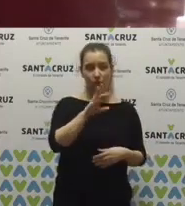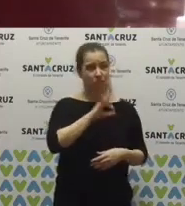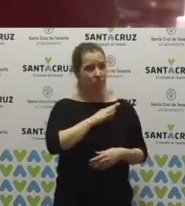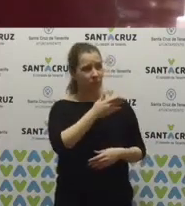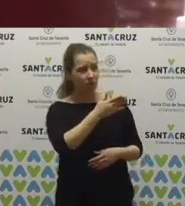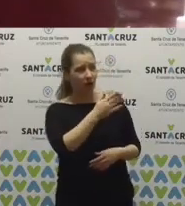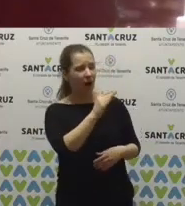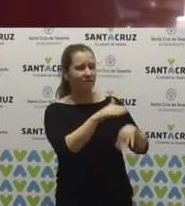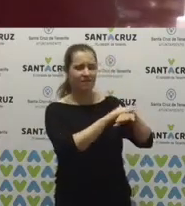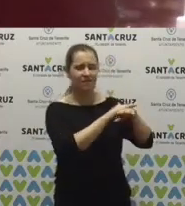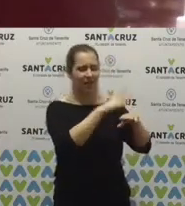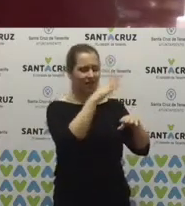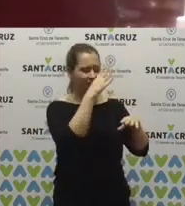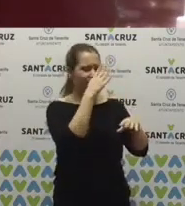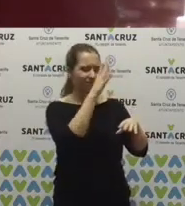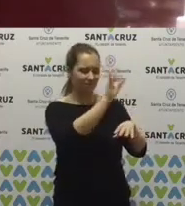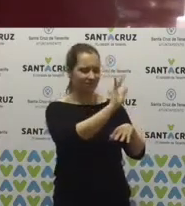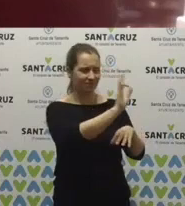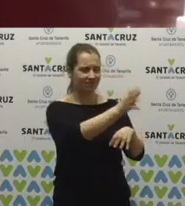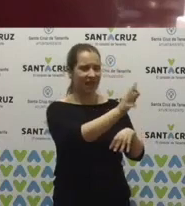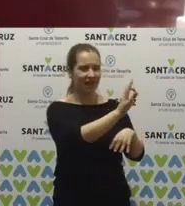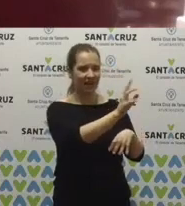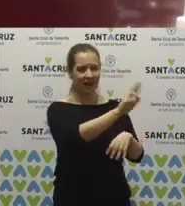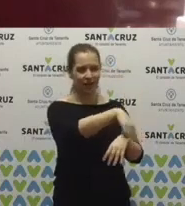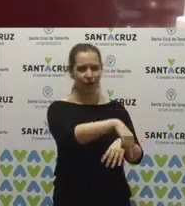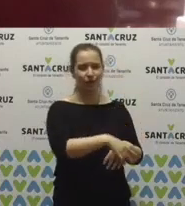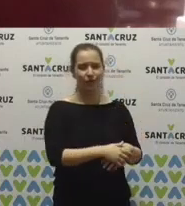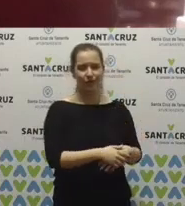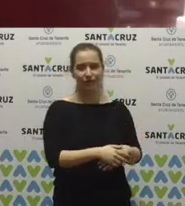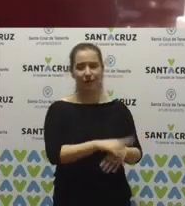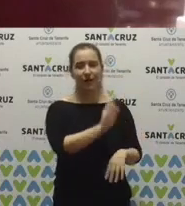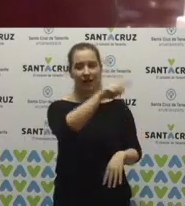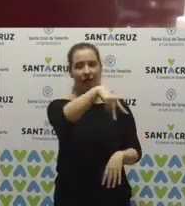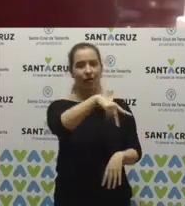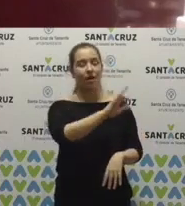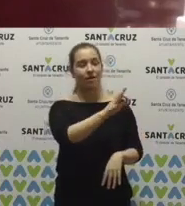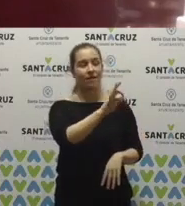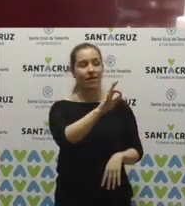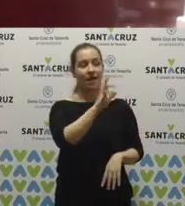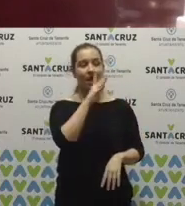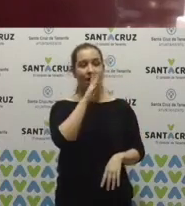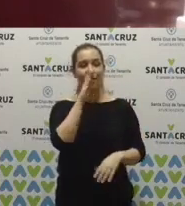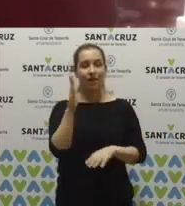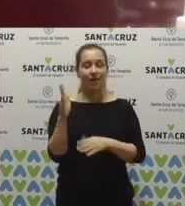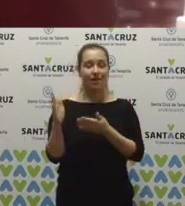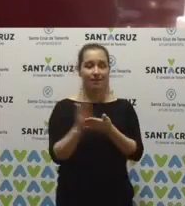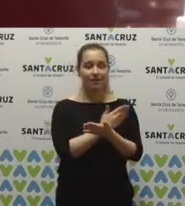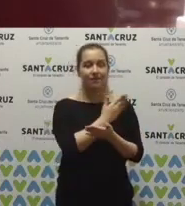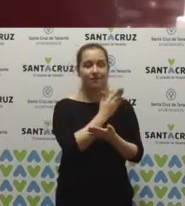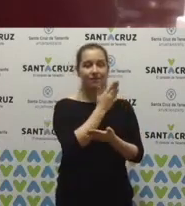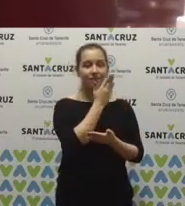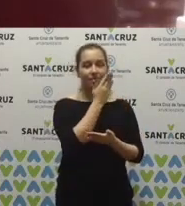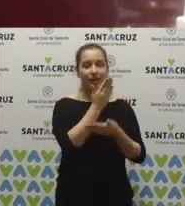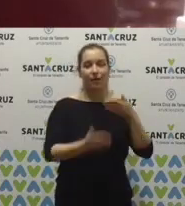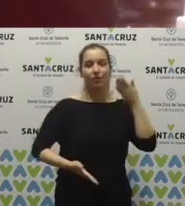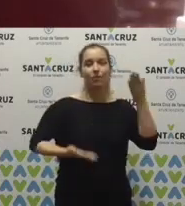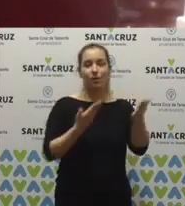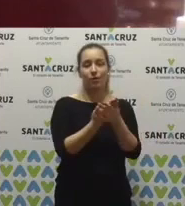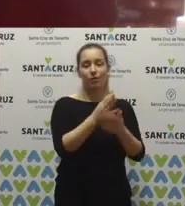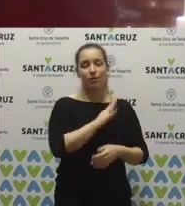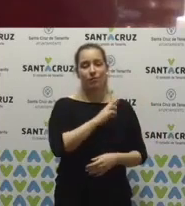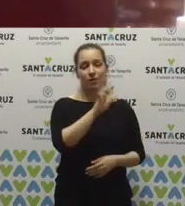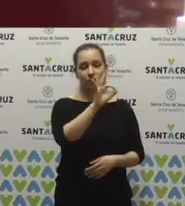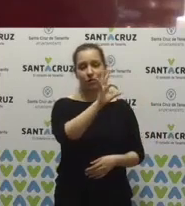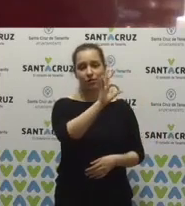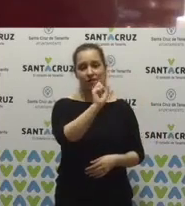ay disculpe si tiene un cerrazón número sí si tiene usted razón pasamos a la moción que presenta doña rosario en el punto número a